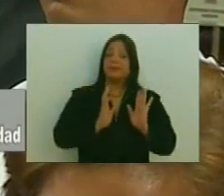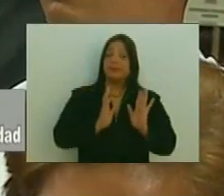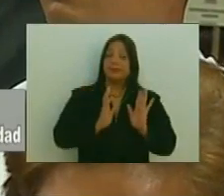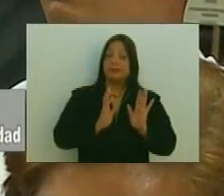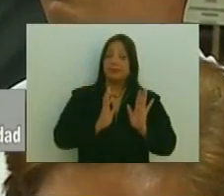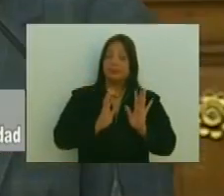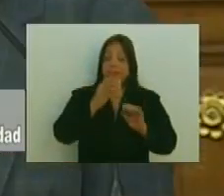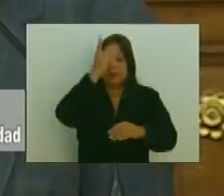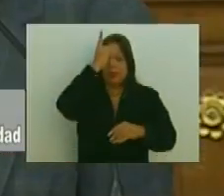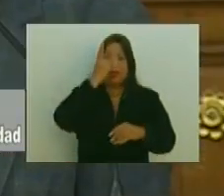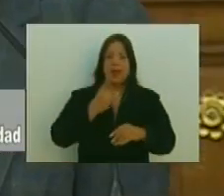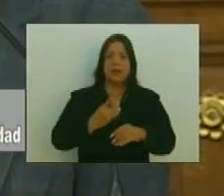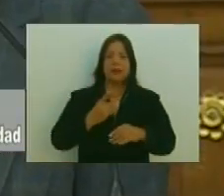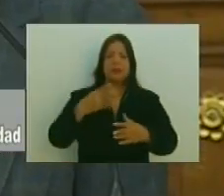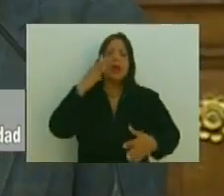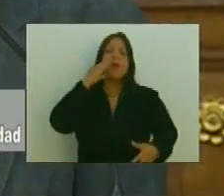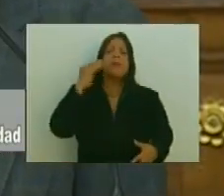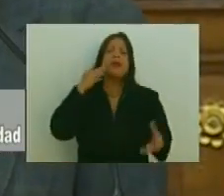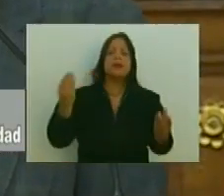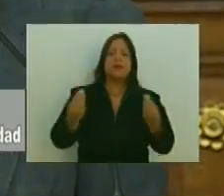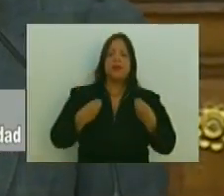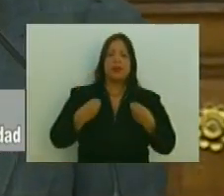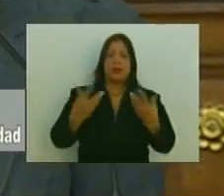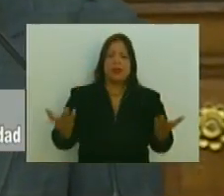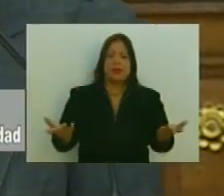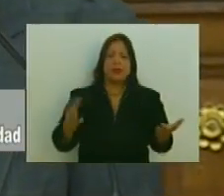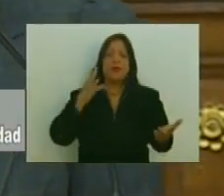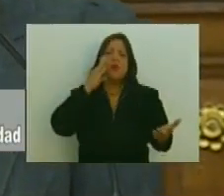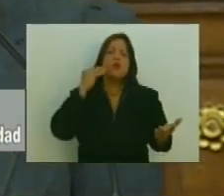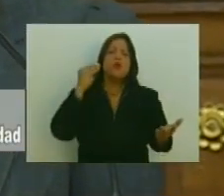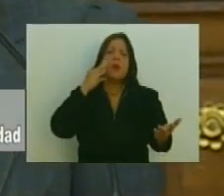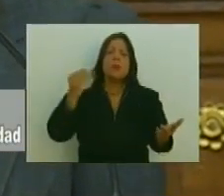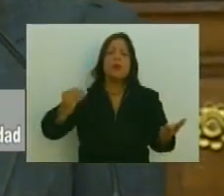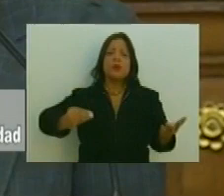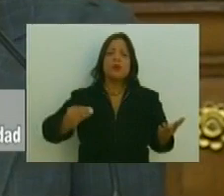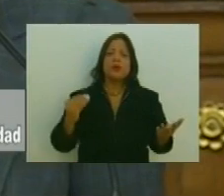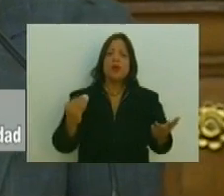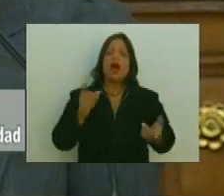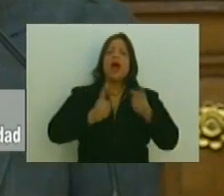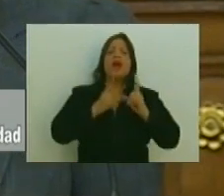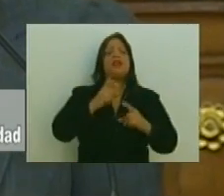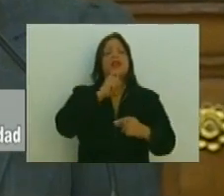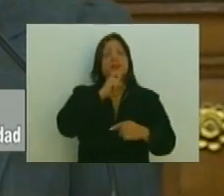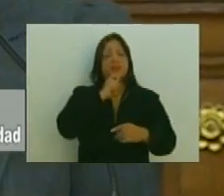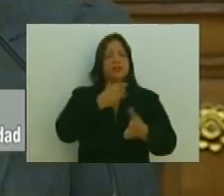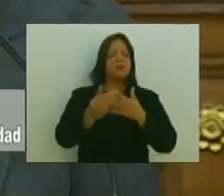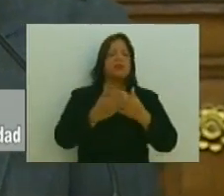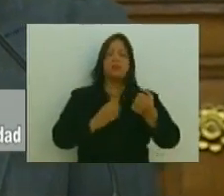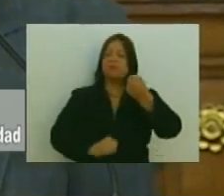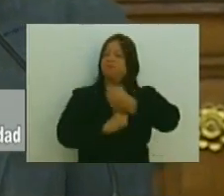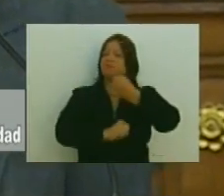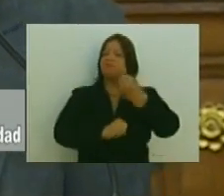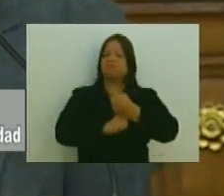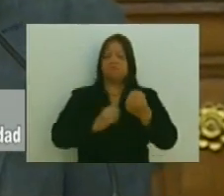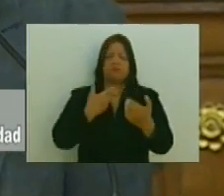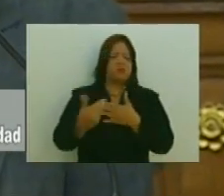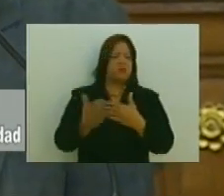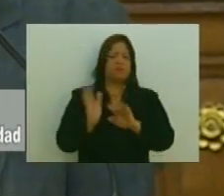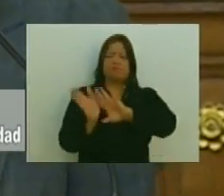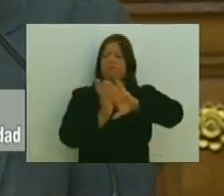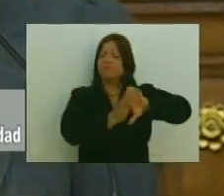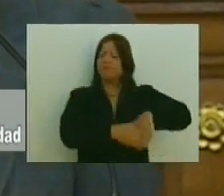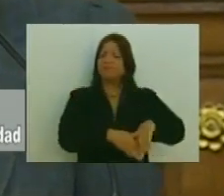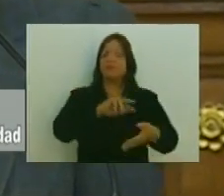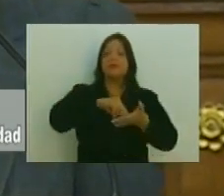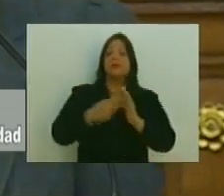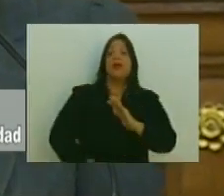La discapacidad es una experiencia de vida, una experiencia algo difícil, pero con base les puedo decir que